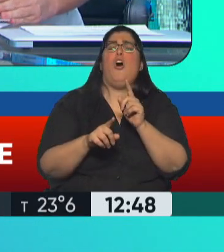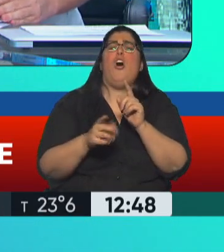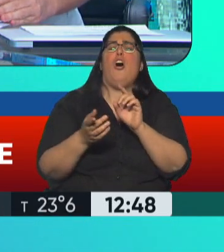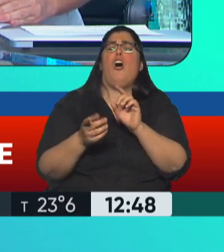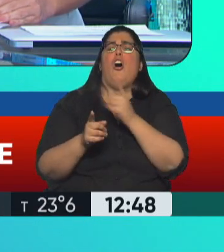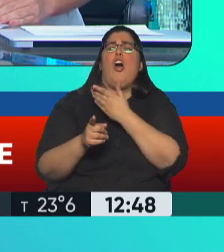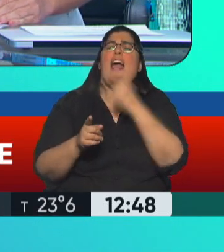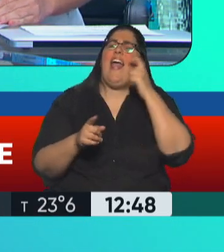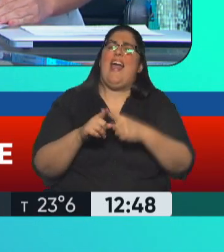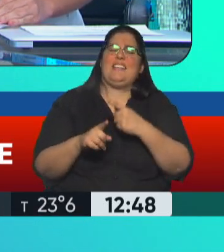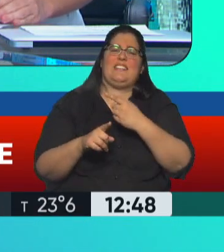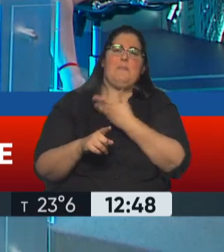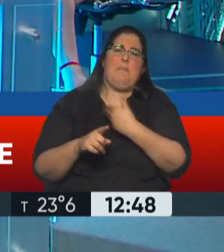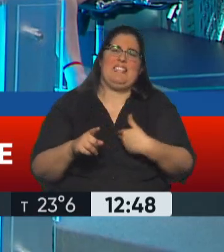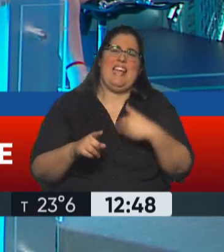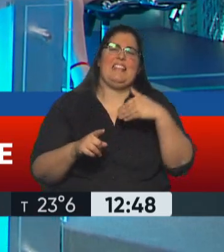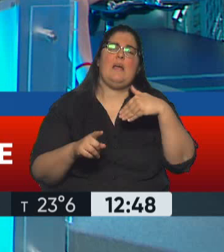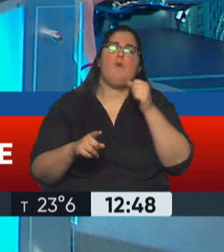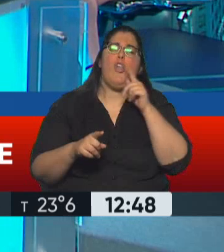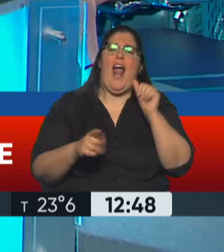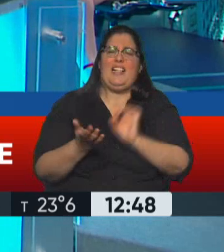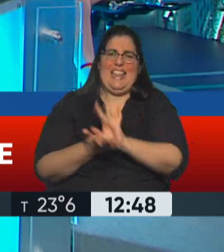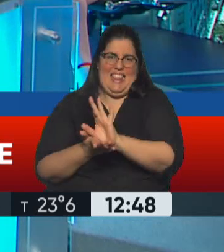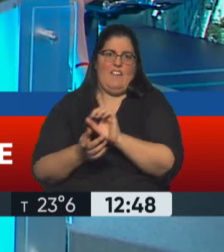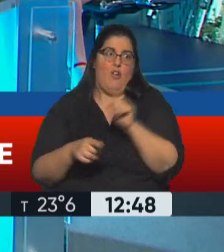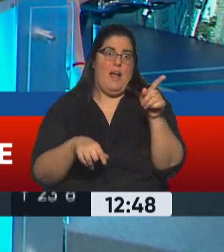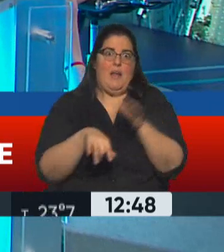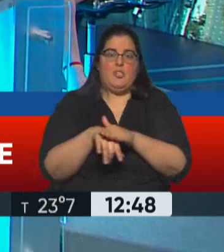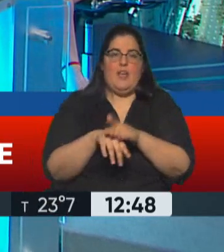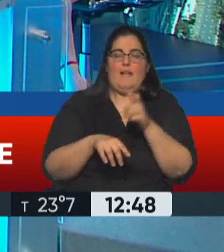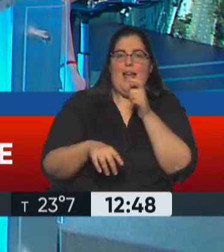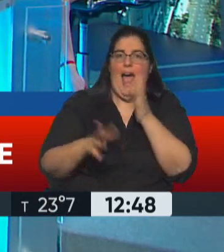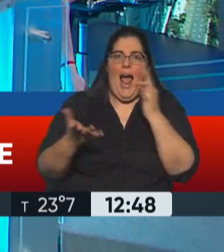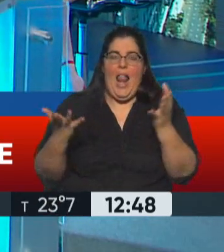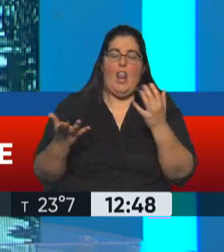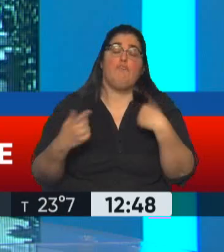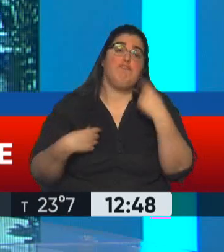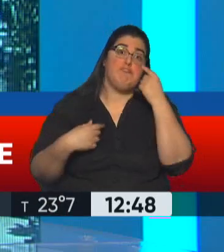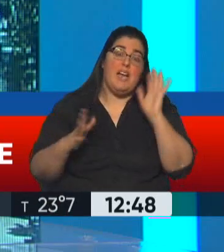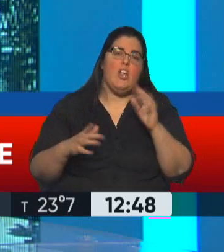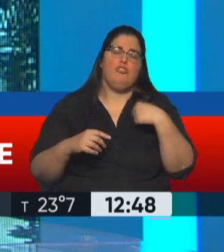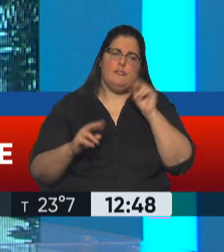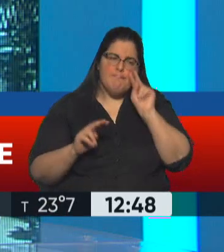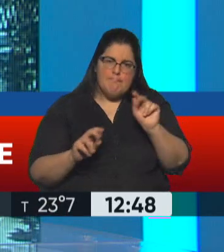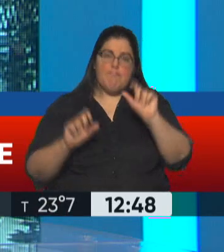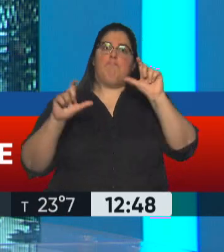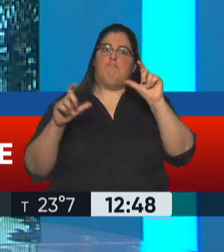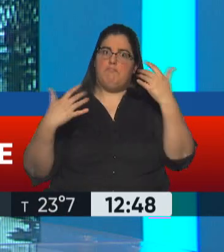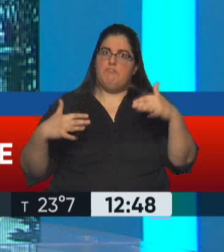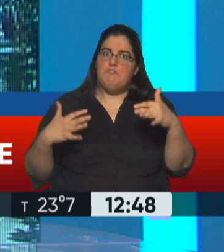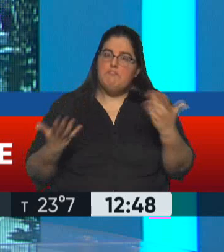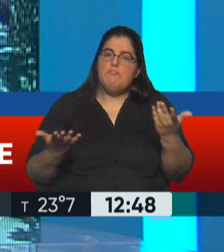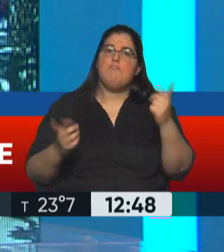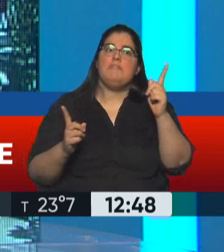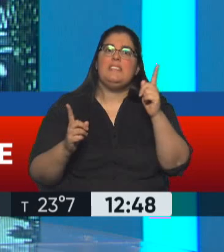fuerza del expresidente Evo Morales. Por lo tanto, creo que para mí es llamativo esto de que en un